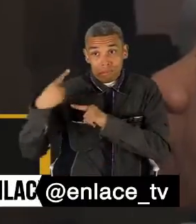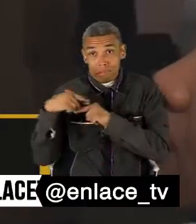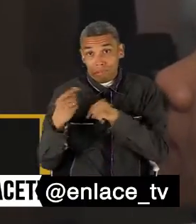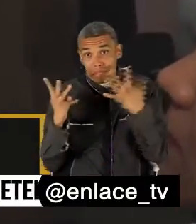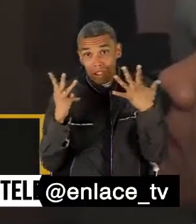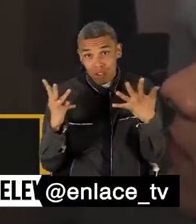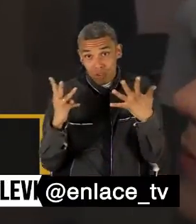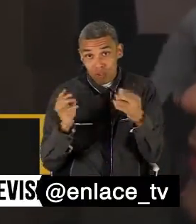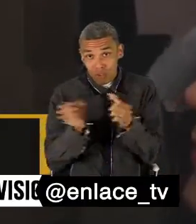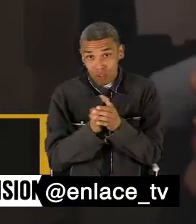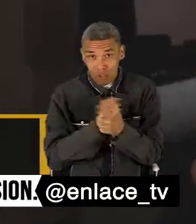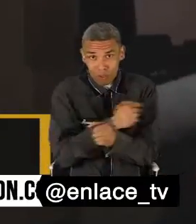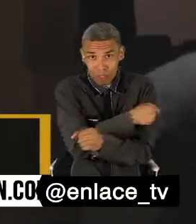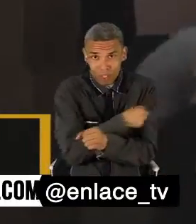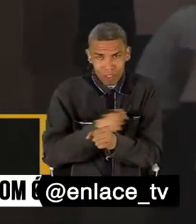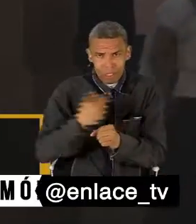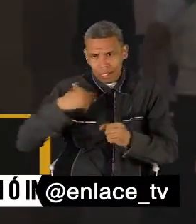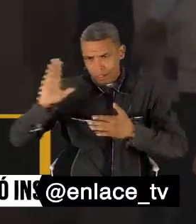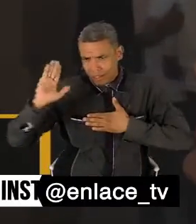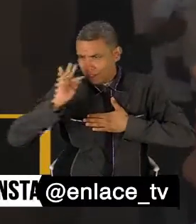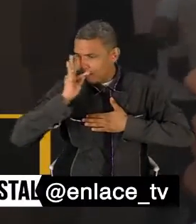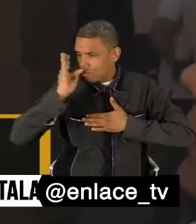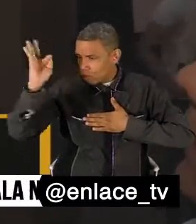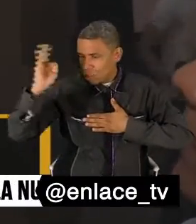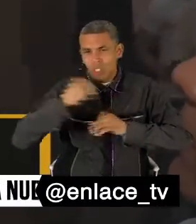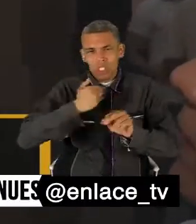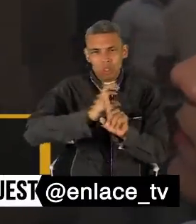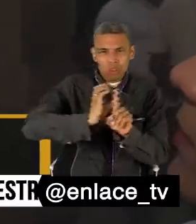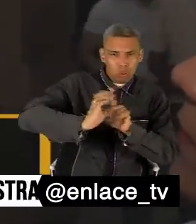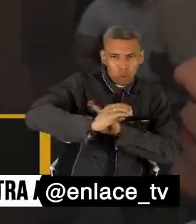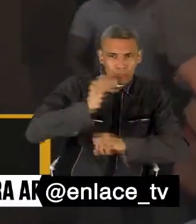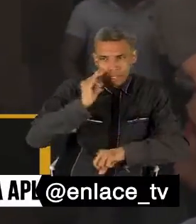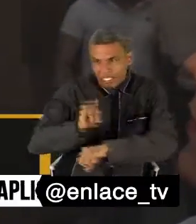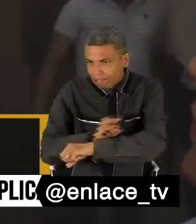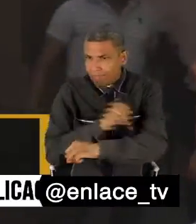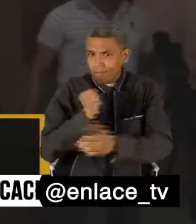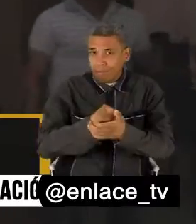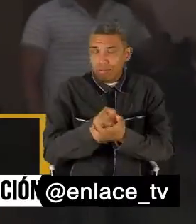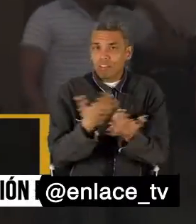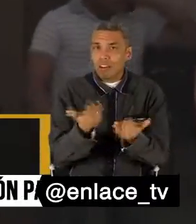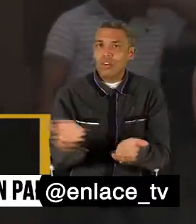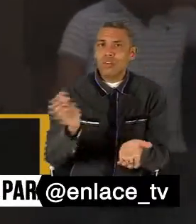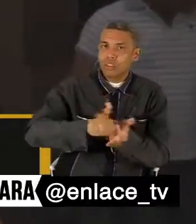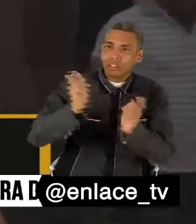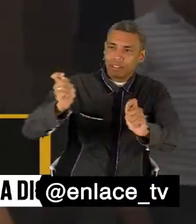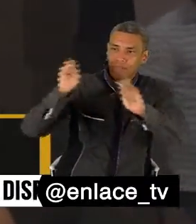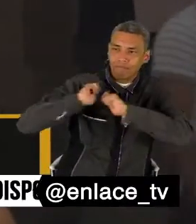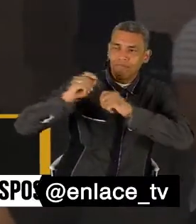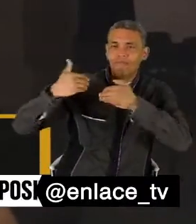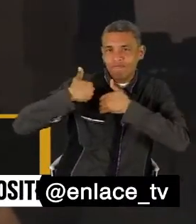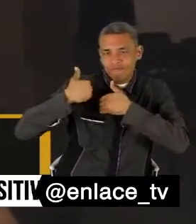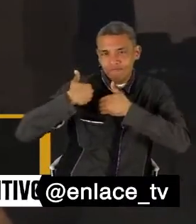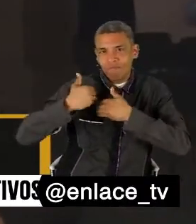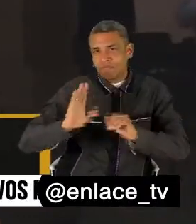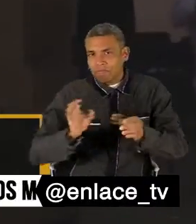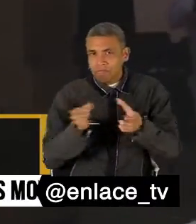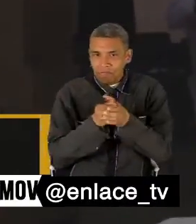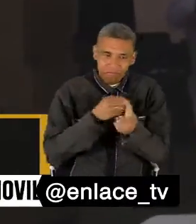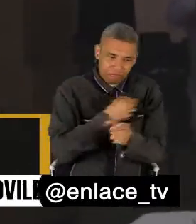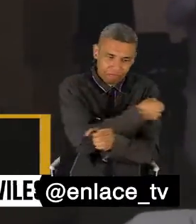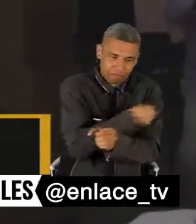juramos proteger el patrimonio cultural de la nación. Hoy depositaron nuevamente su voto de confianza y fue pues,